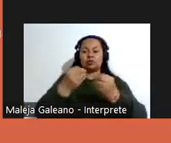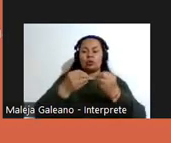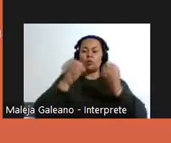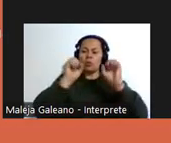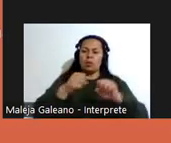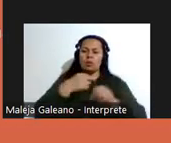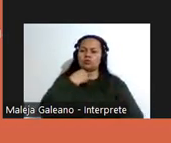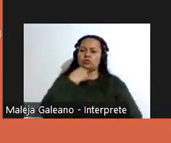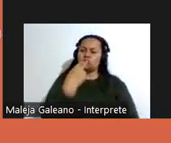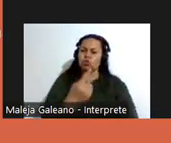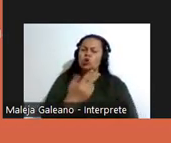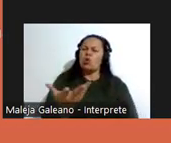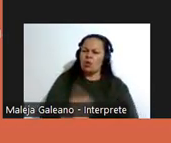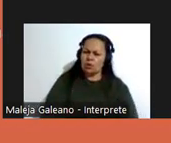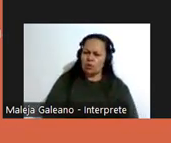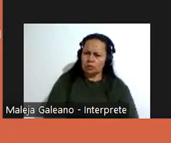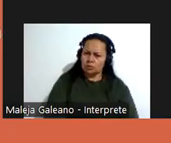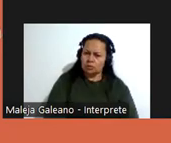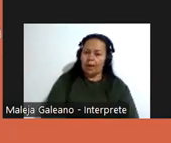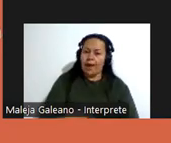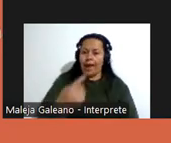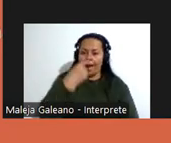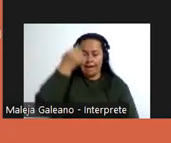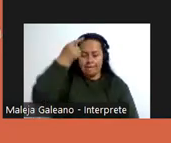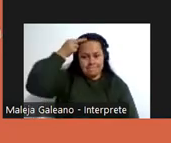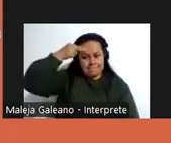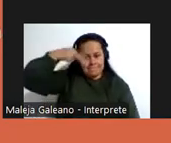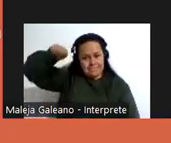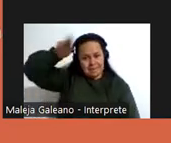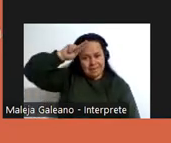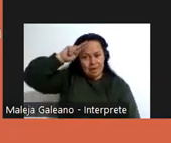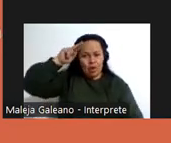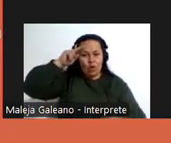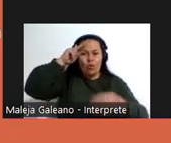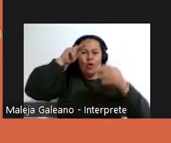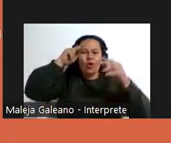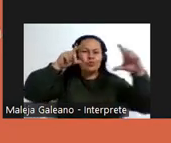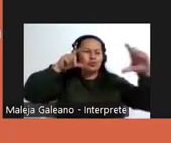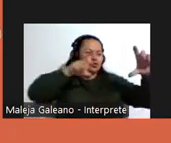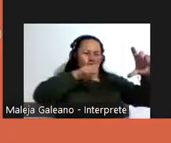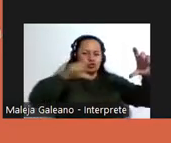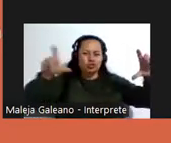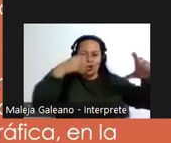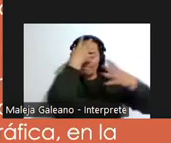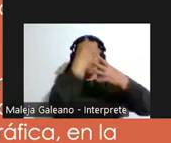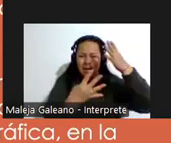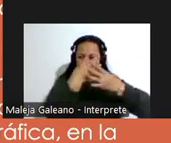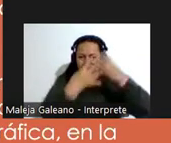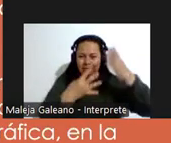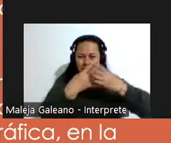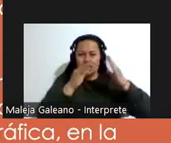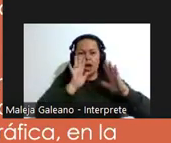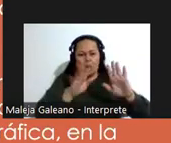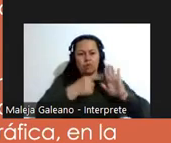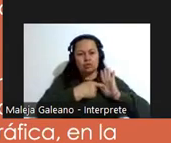voz. Y entonces me inventé algo como una ecuación matemática que ahorita se los voy a mostrar.